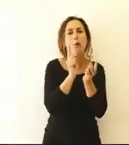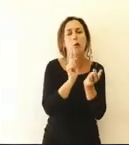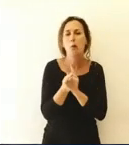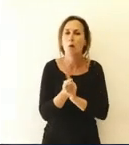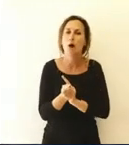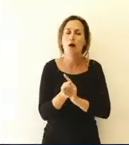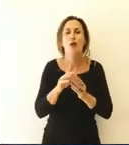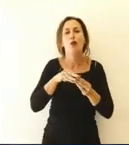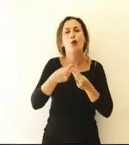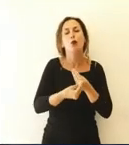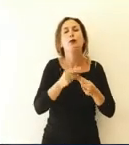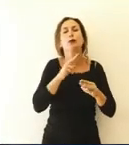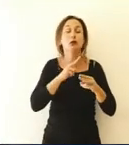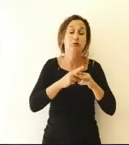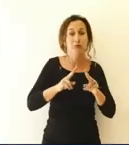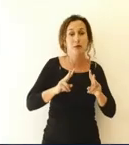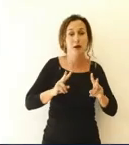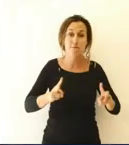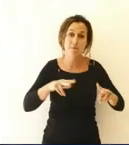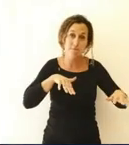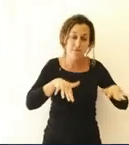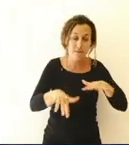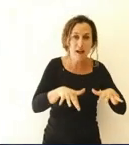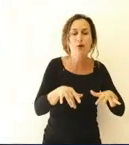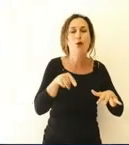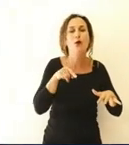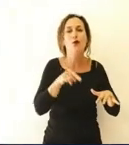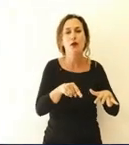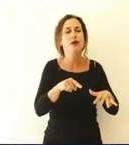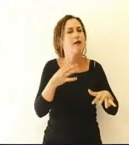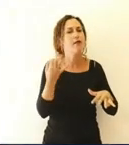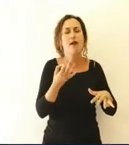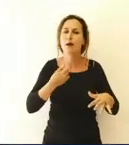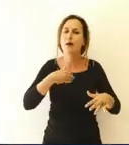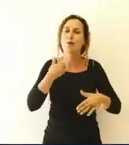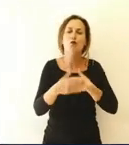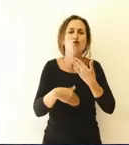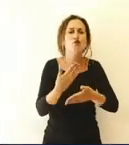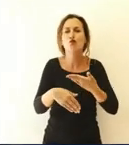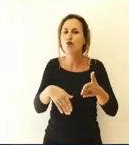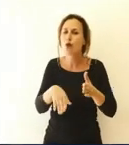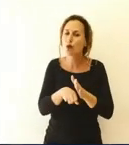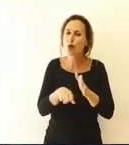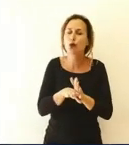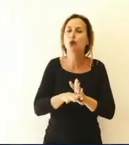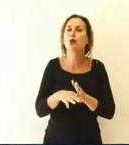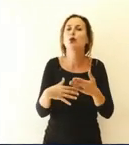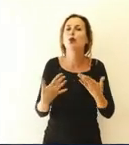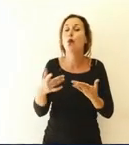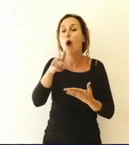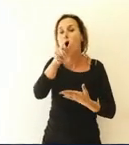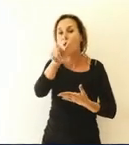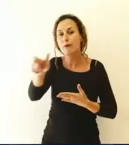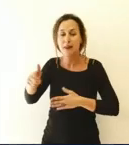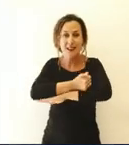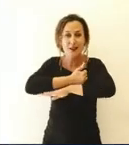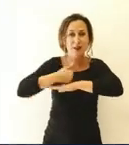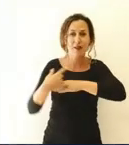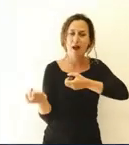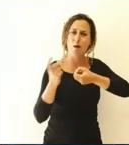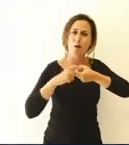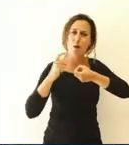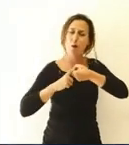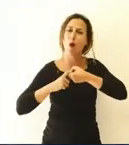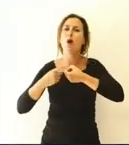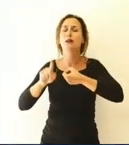vivo y se debe de continuar con un proceso de participación ciudadana y monográfico para